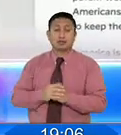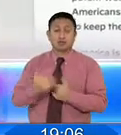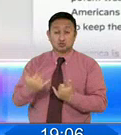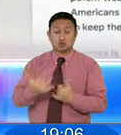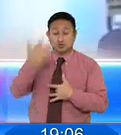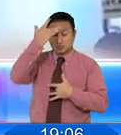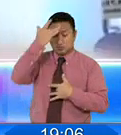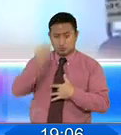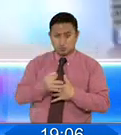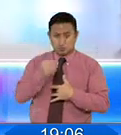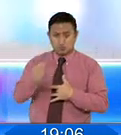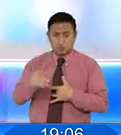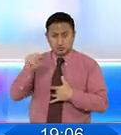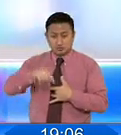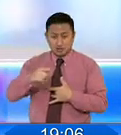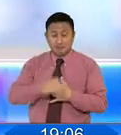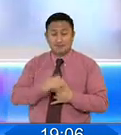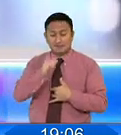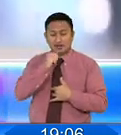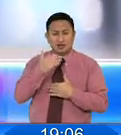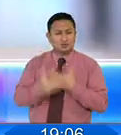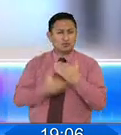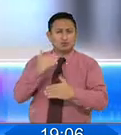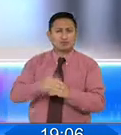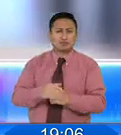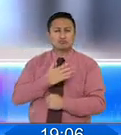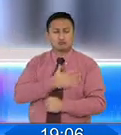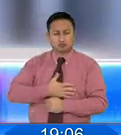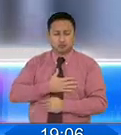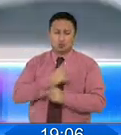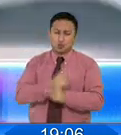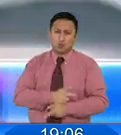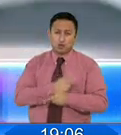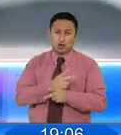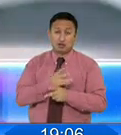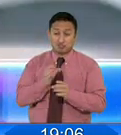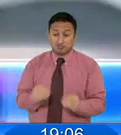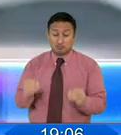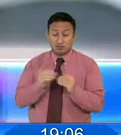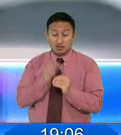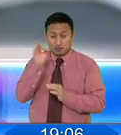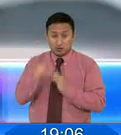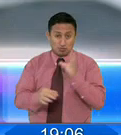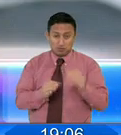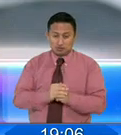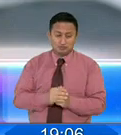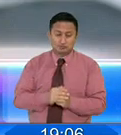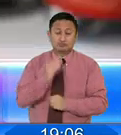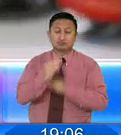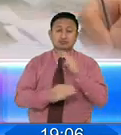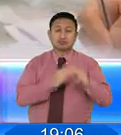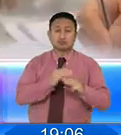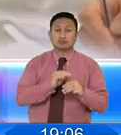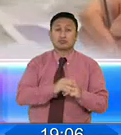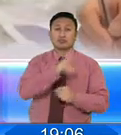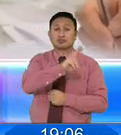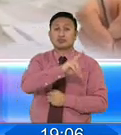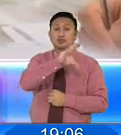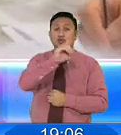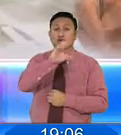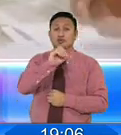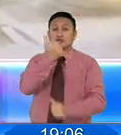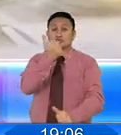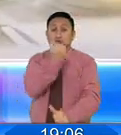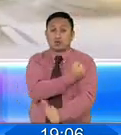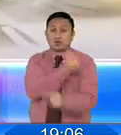enfermedad tiene meses por delante y pidió precauciones para evitar contagios. En todo el mundo hay más de 200 vacunas que están en desarrollo para encontrar